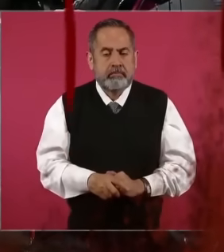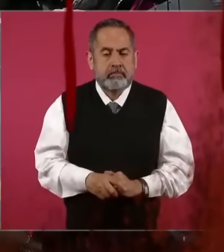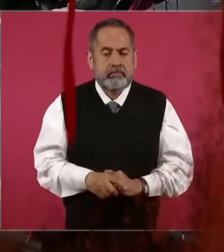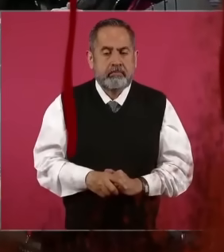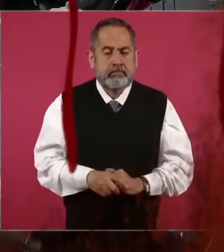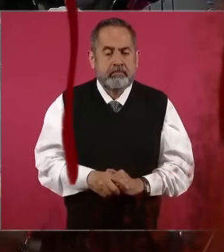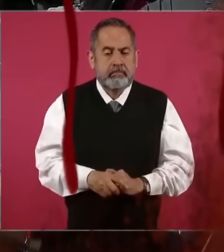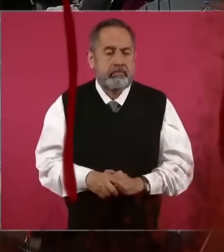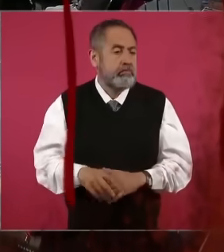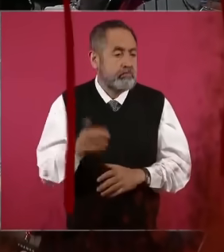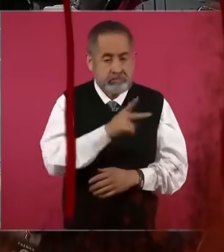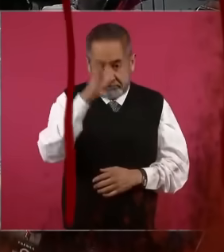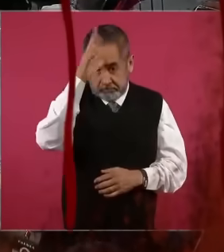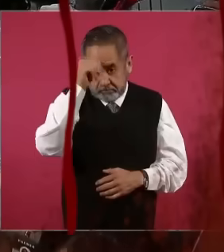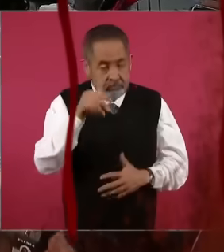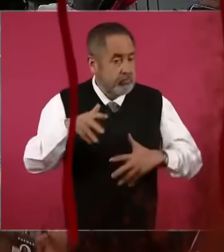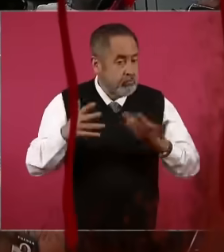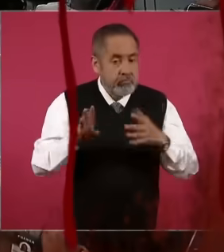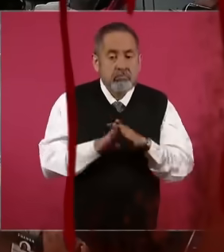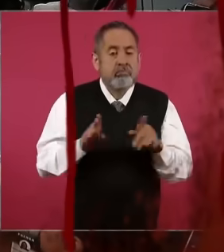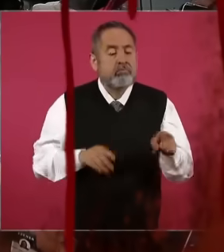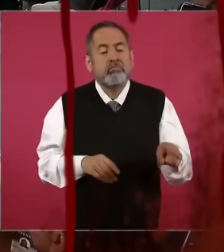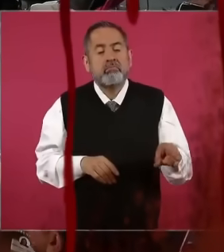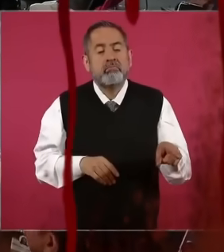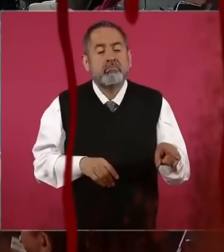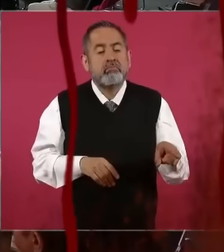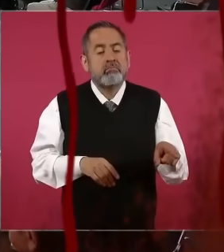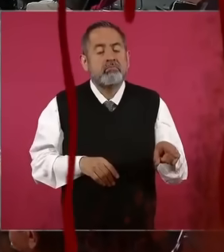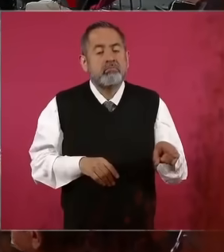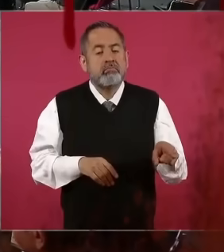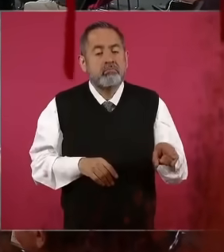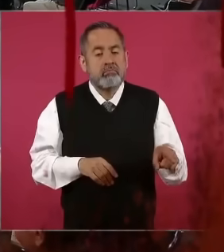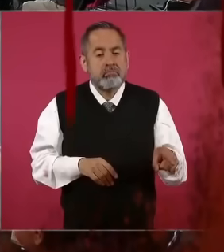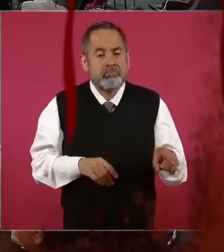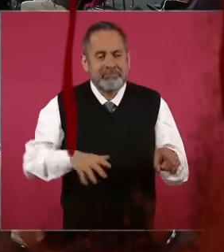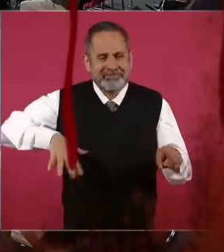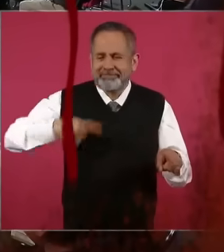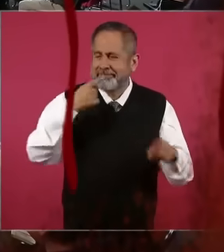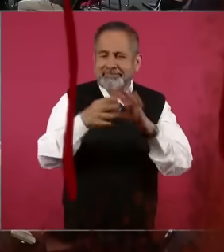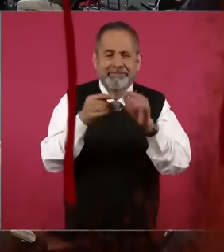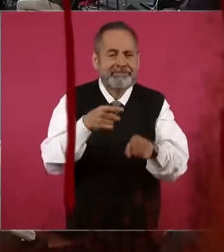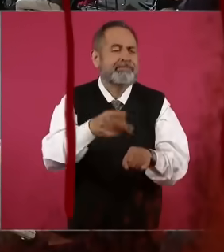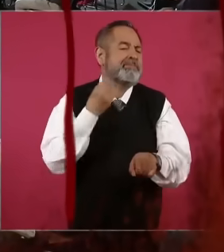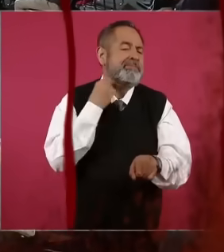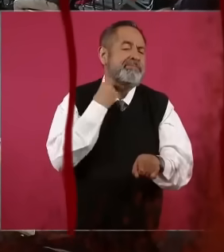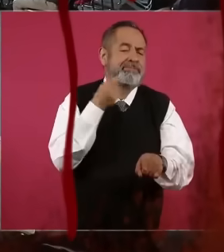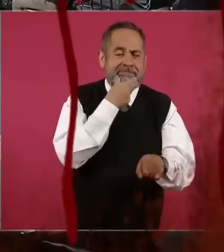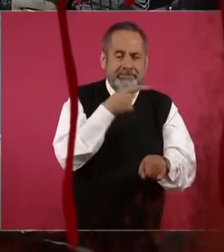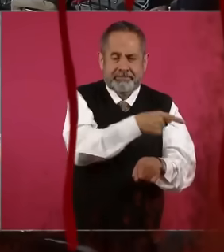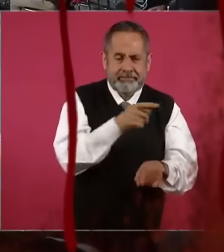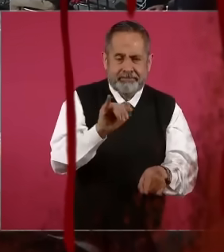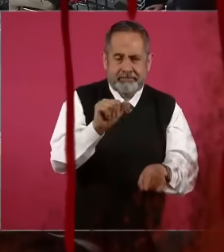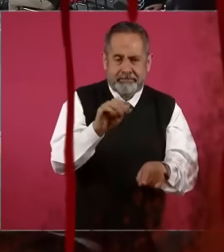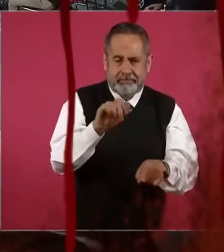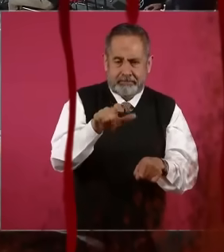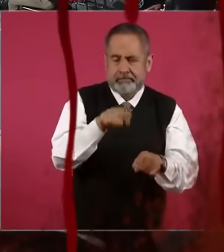nuestro país. Ya lo vimos, o sea, no, no supieron ni cómo. Y en esto hay que darle la razón a